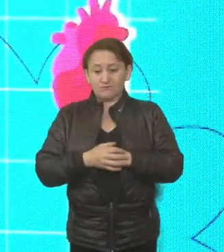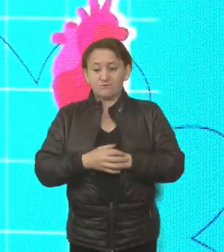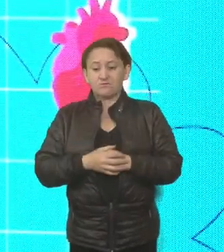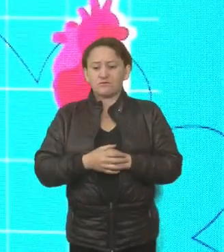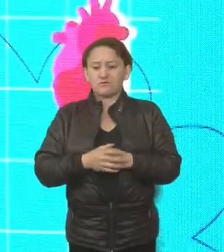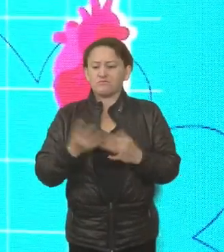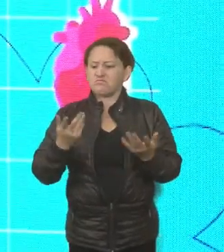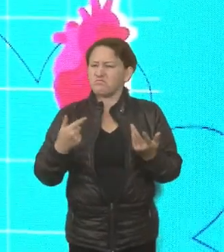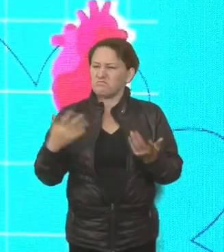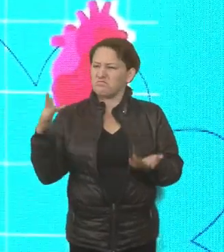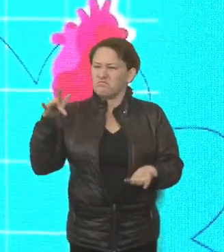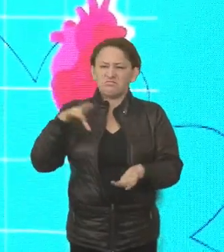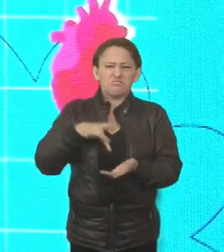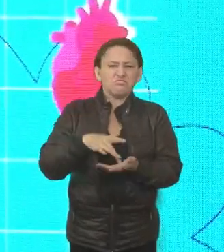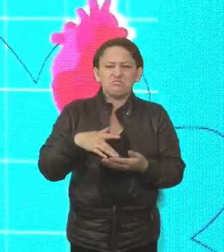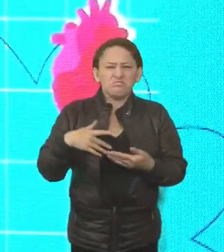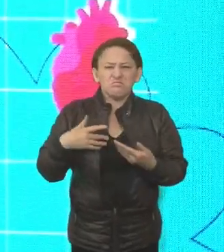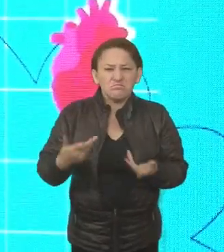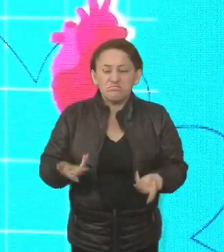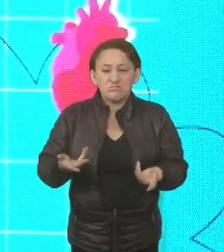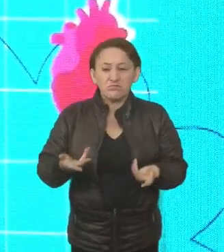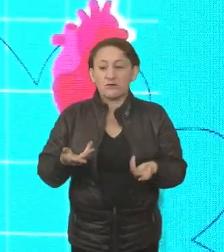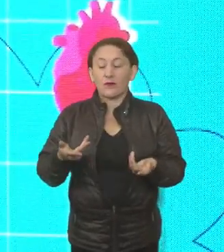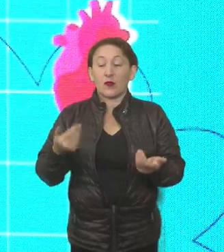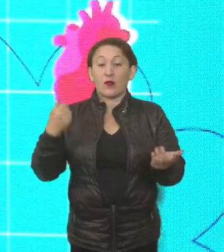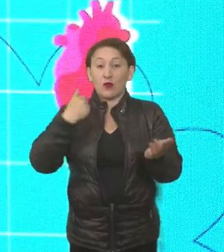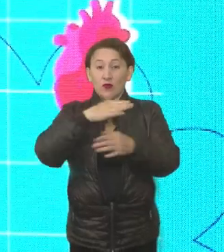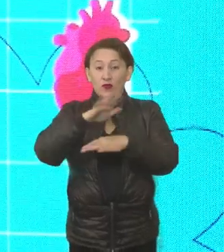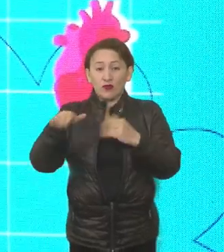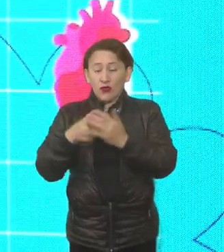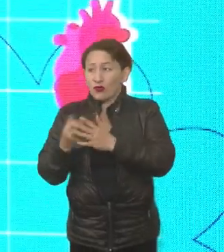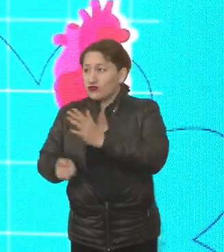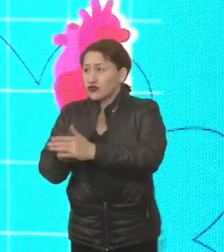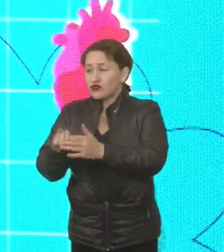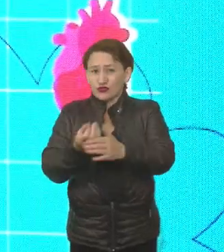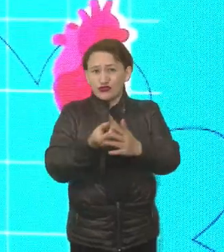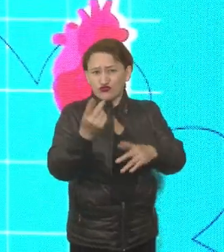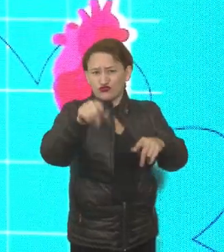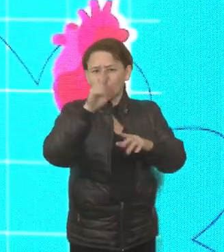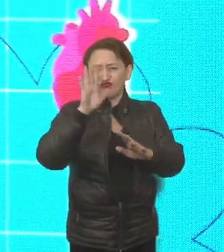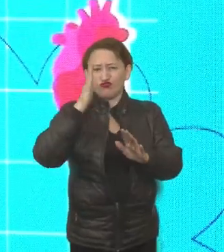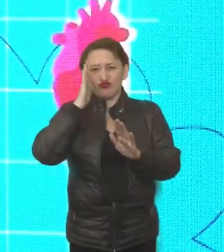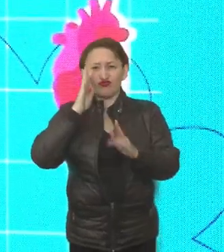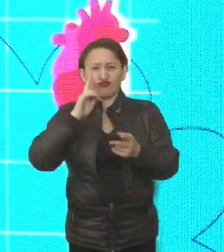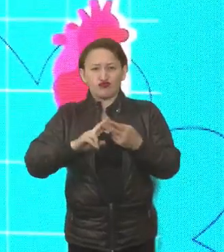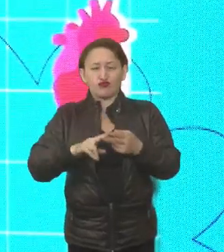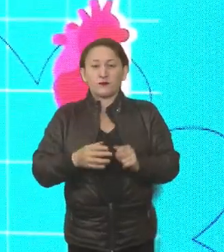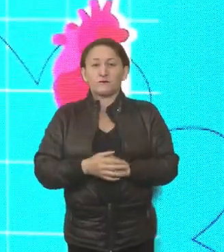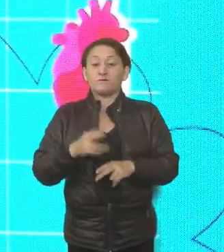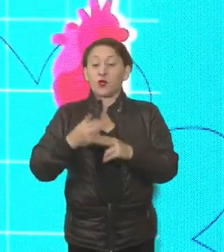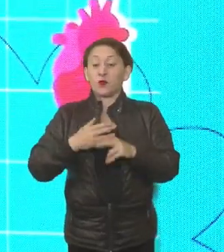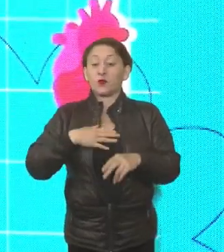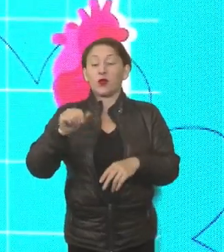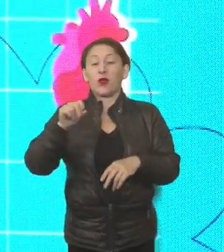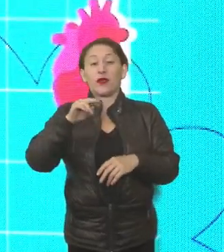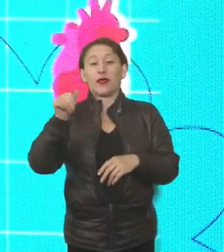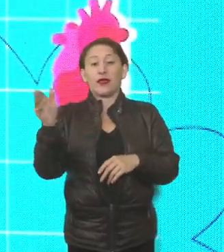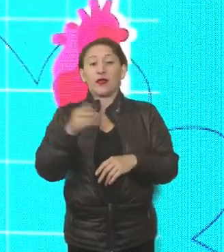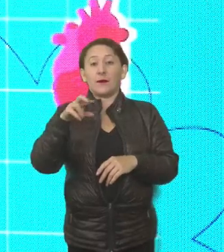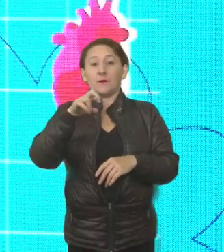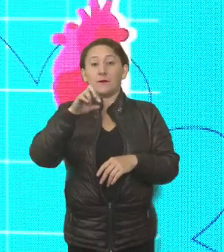llevado a estar acá con todas estas producciones que ustedes ya escucharon. Mi nombre es Ana